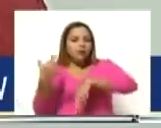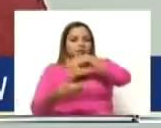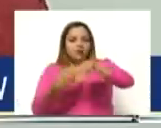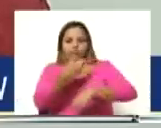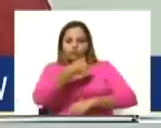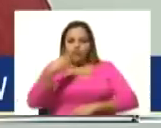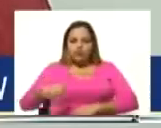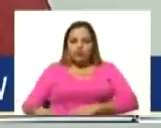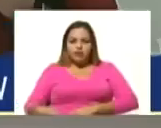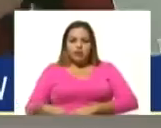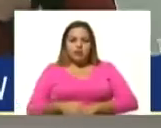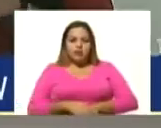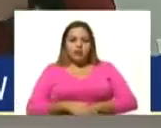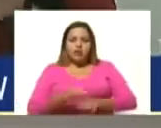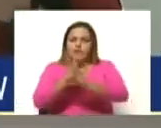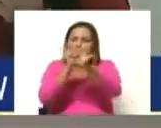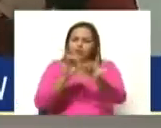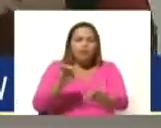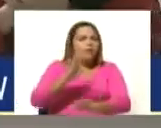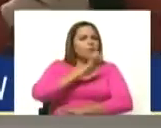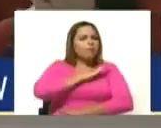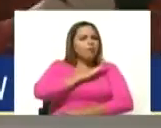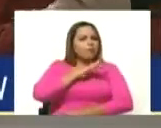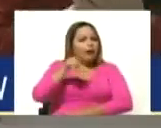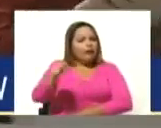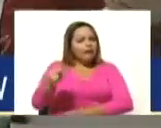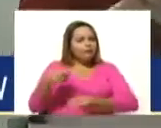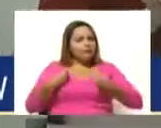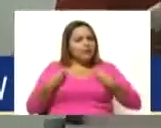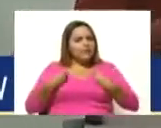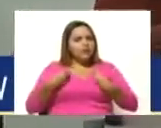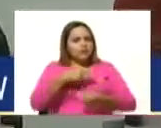Y el modelo es un modelo propio.